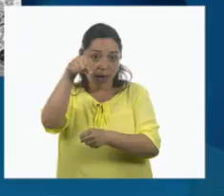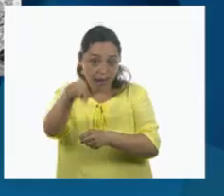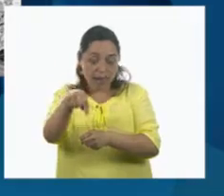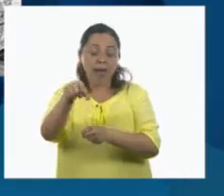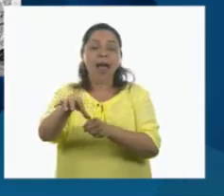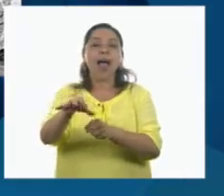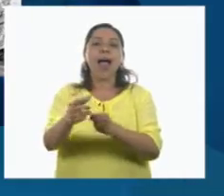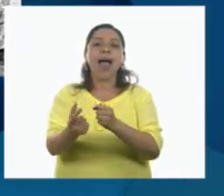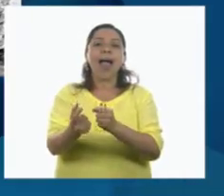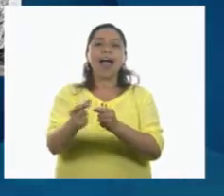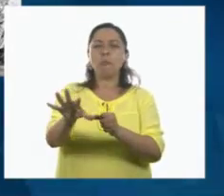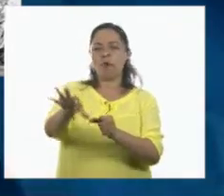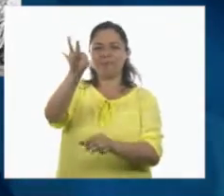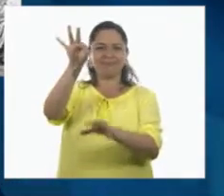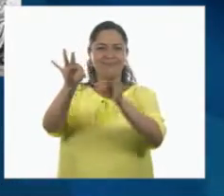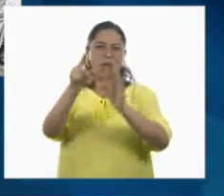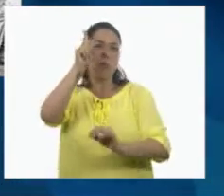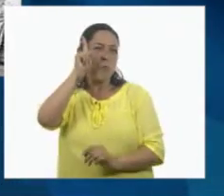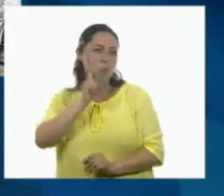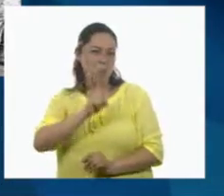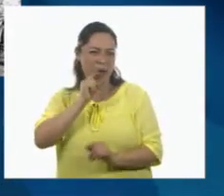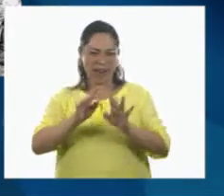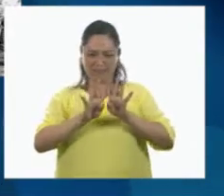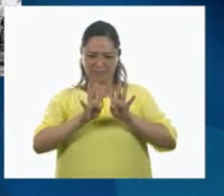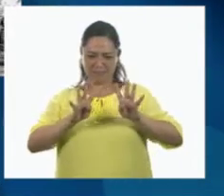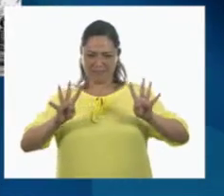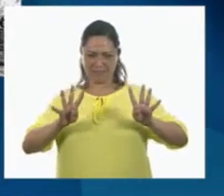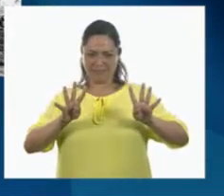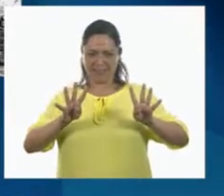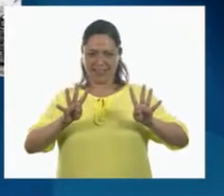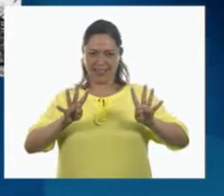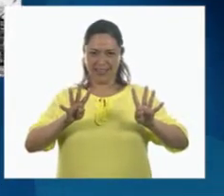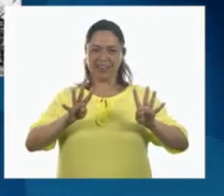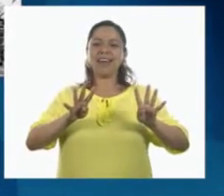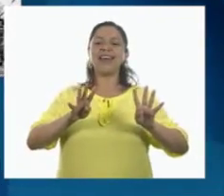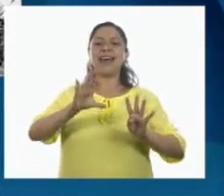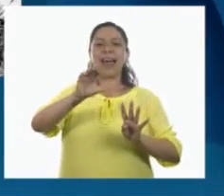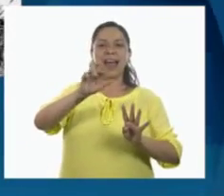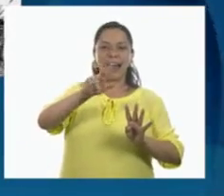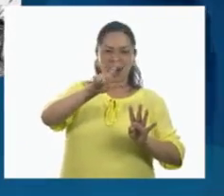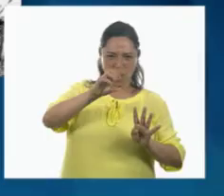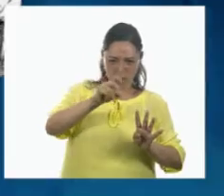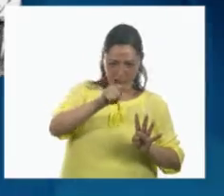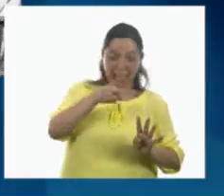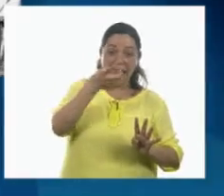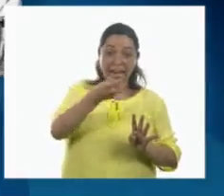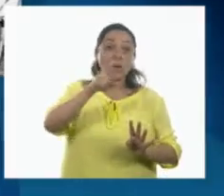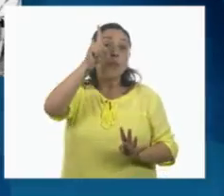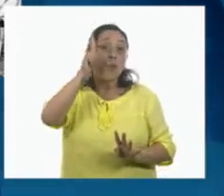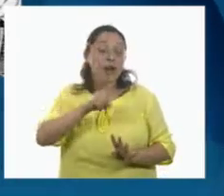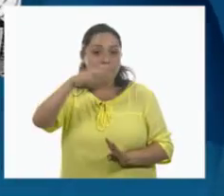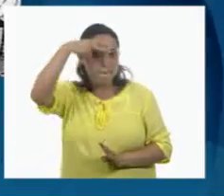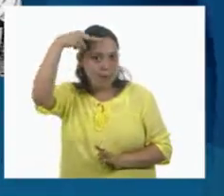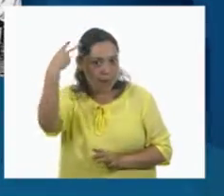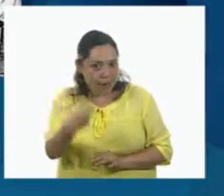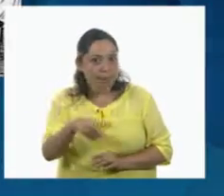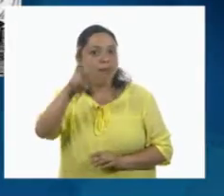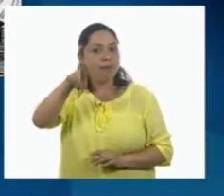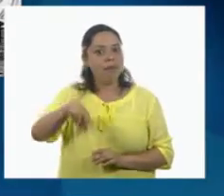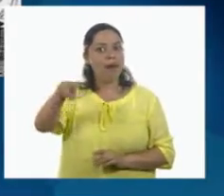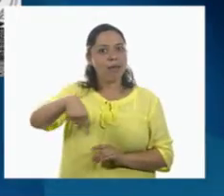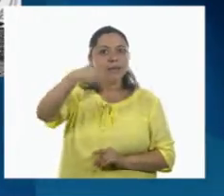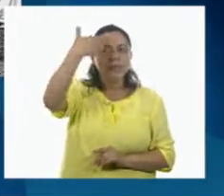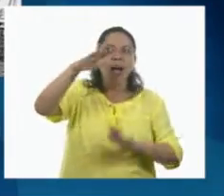damas de Carlota, ¿verdad? Las damas de la corte. Pero no hay que olvidar que las mujeres mexicanas estaban muy al tanto de lo que era la moda